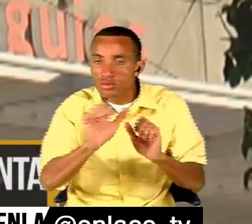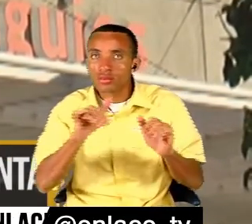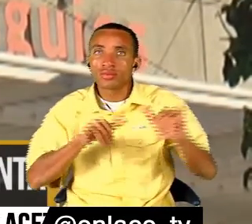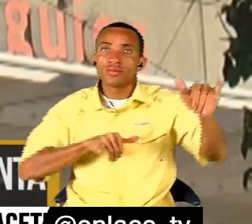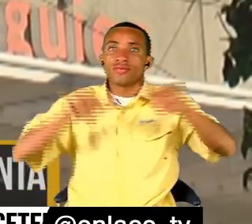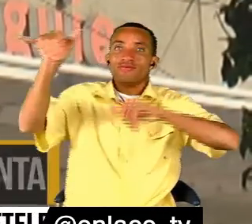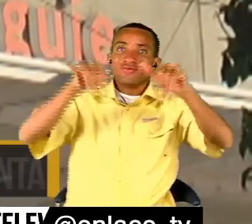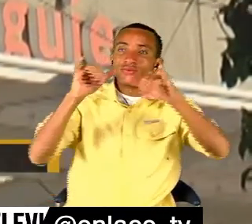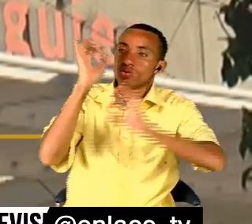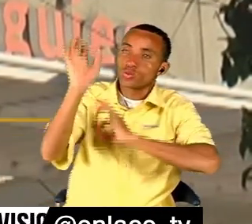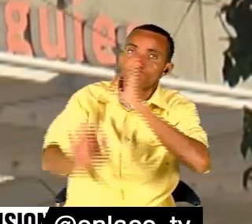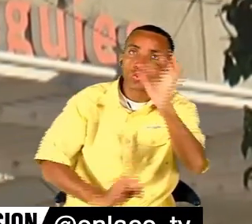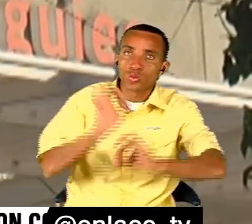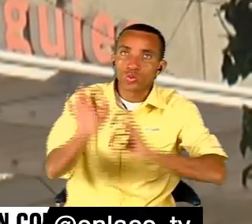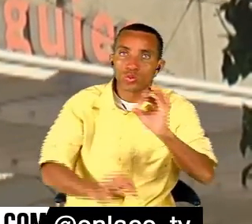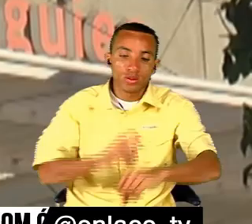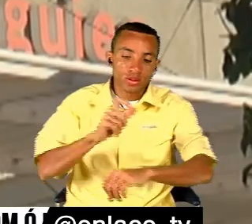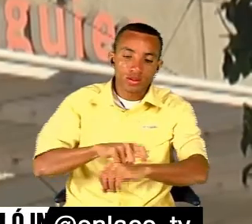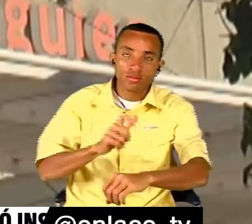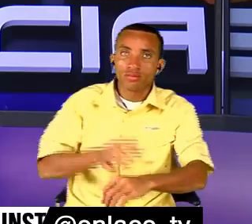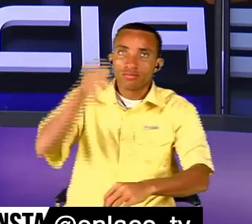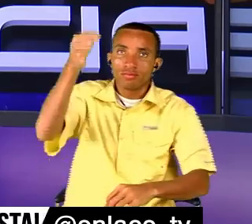así se optimicen los tiempos de vuelo.